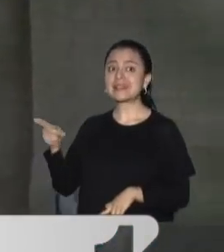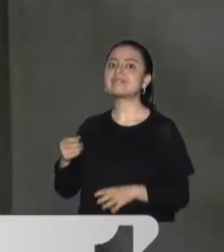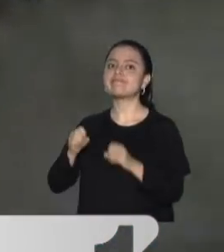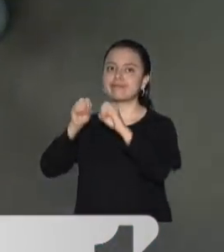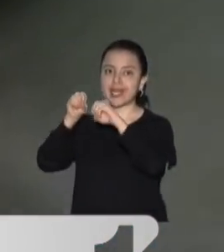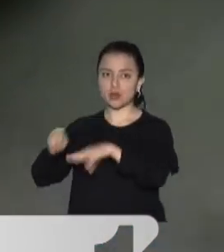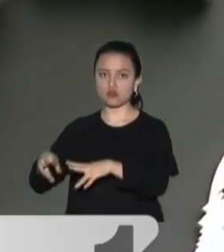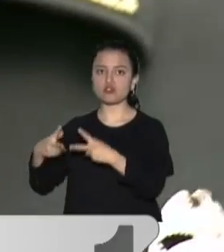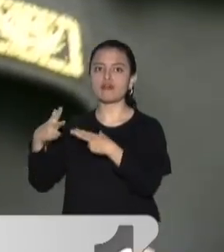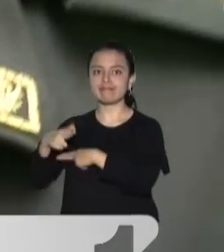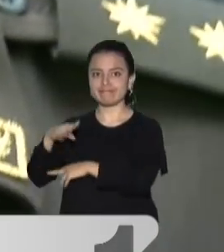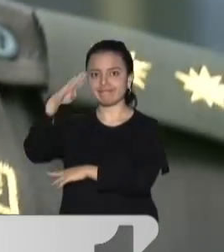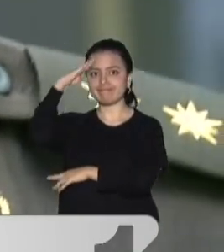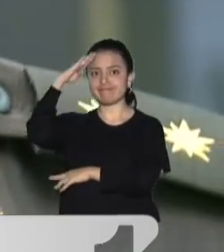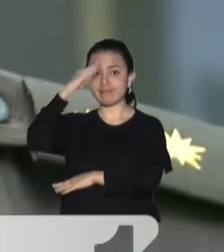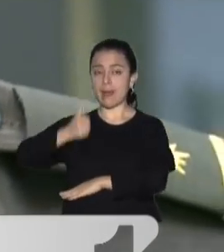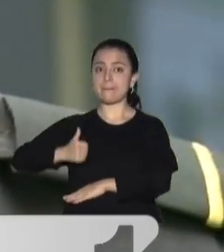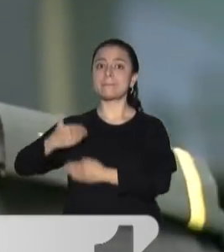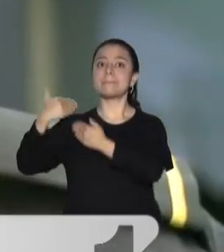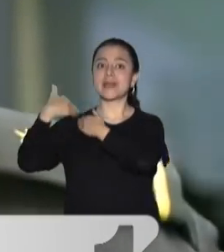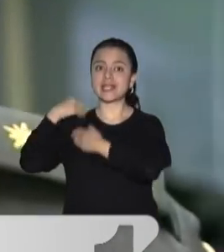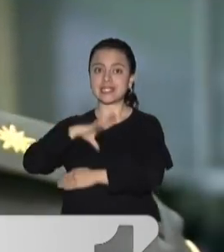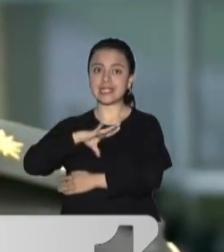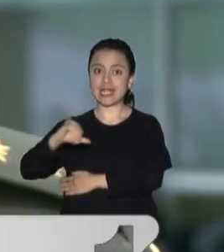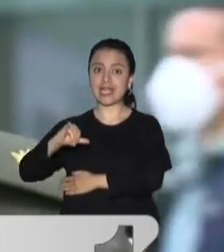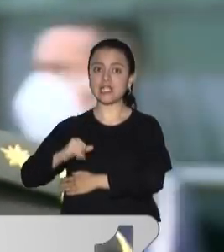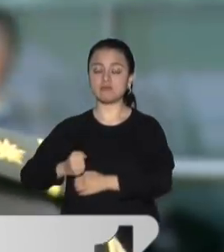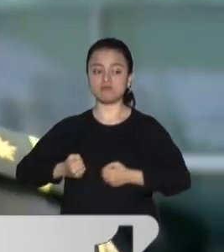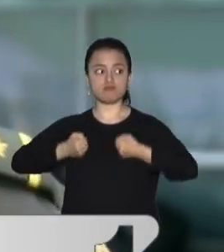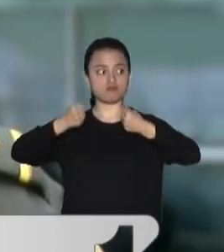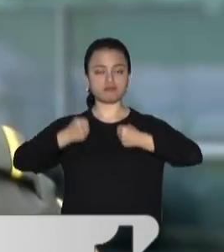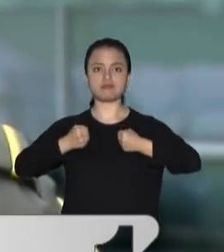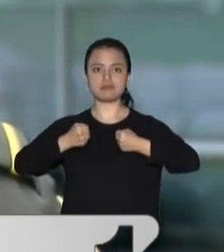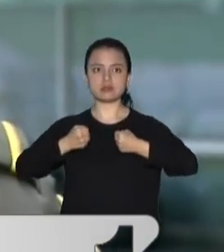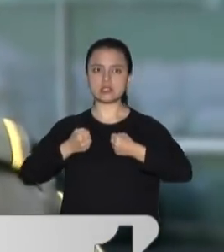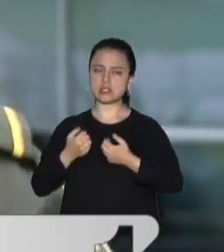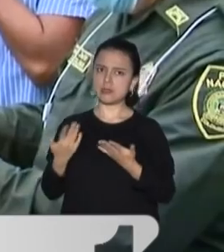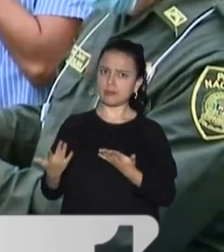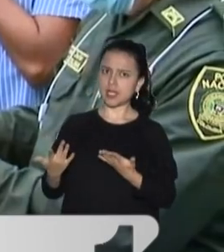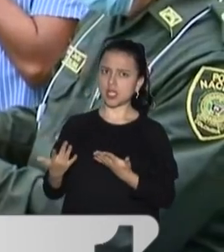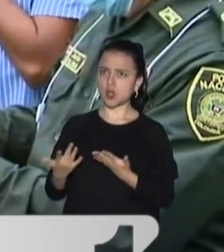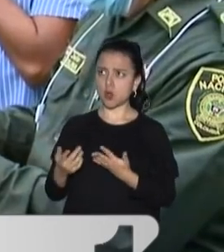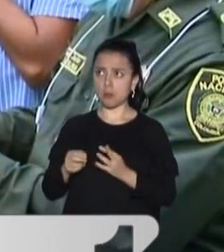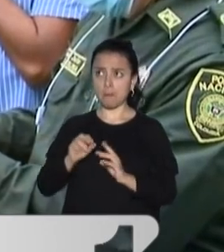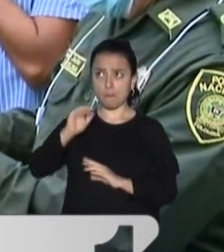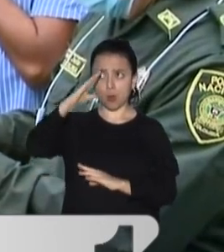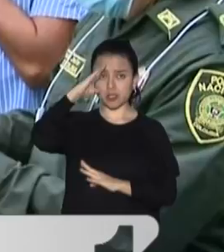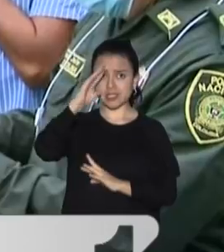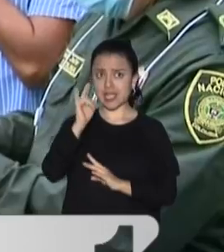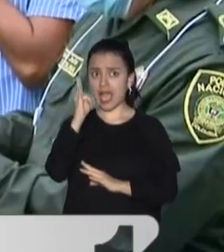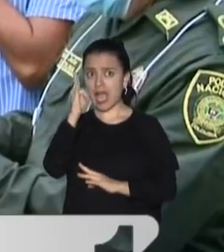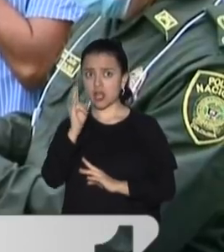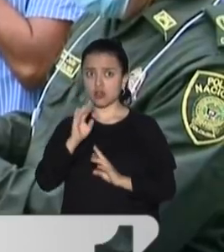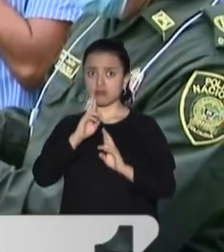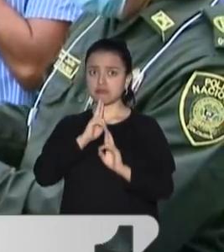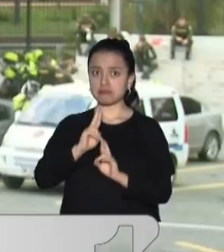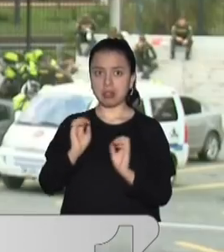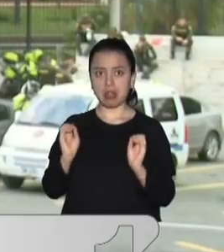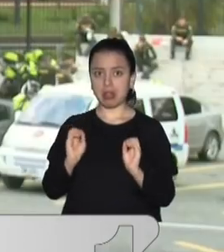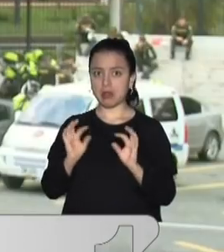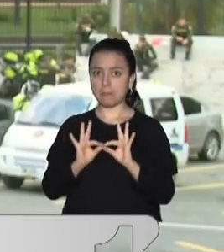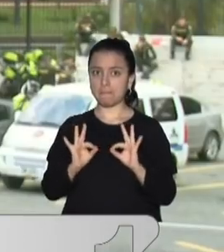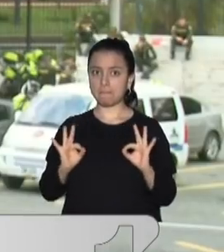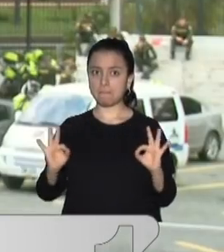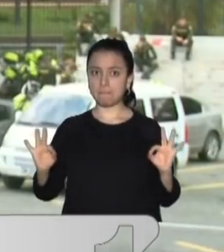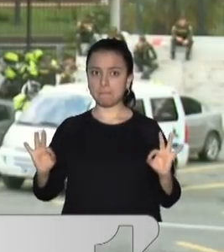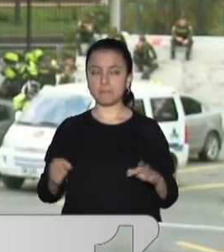Cali, el general Juan Carlos Rodríguez. Sin embargo, ni el alto oficial ni la institución se han pronunciado oficialmente hasta el momento.